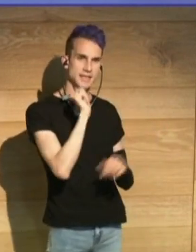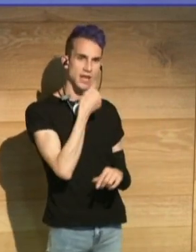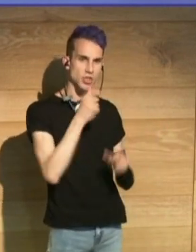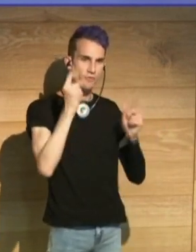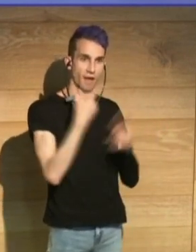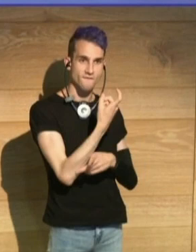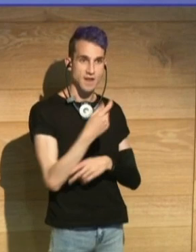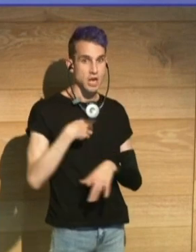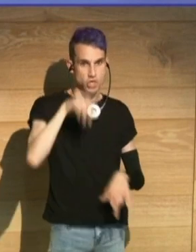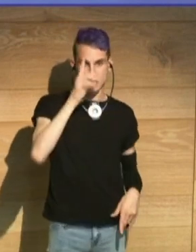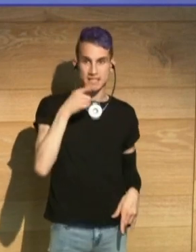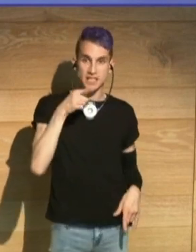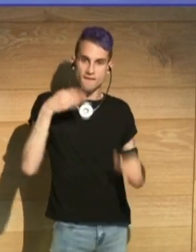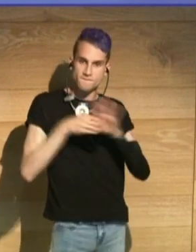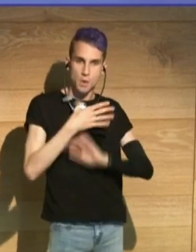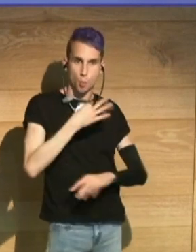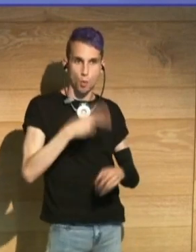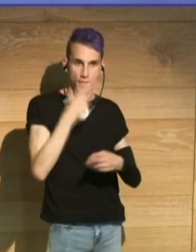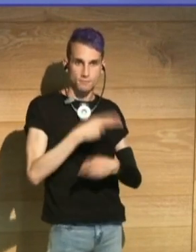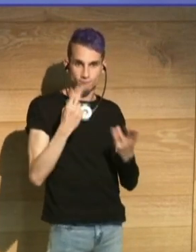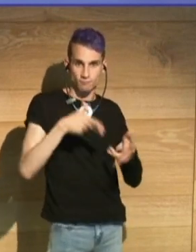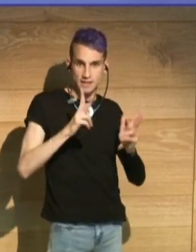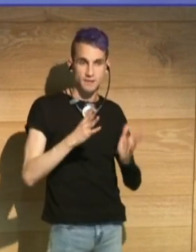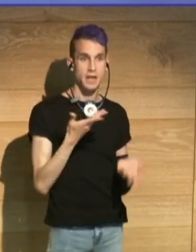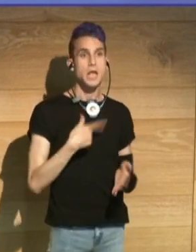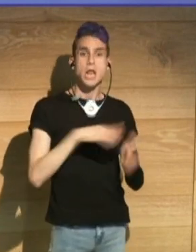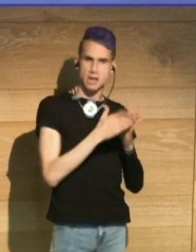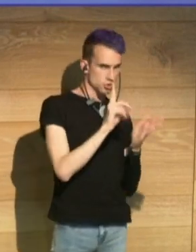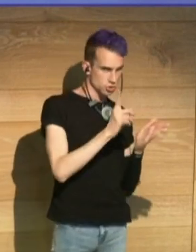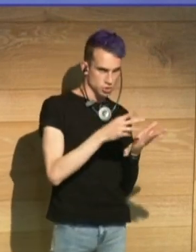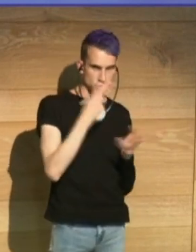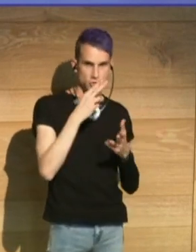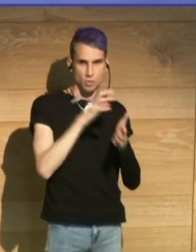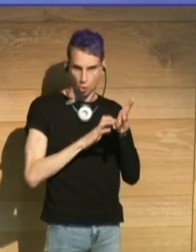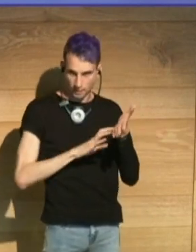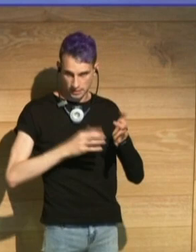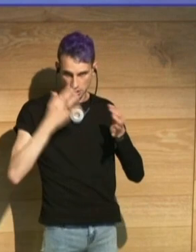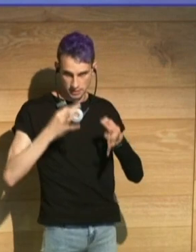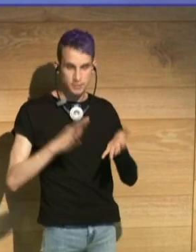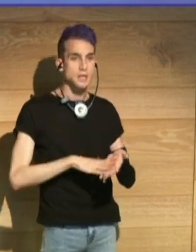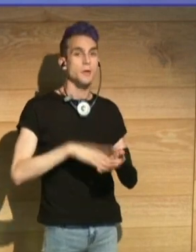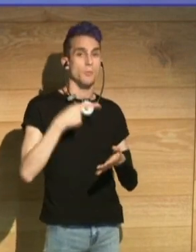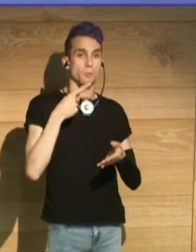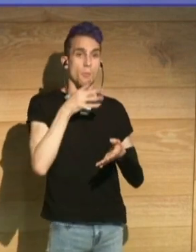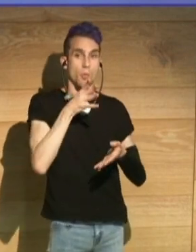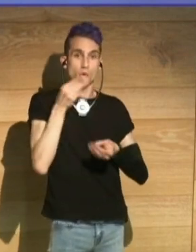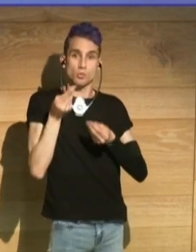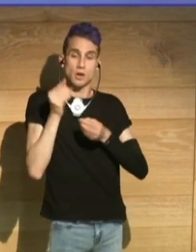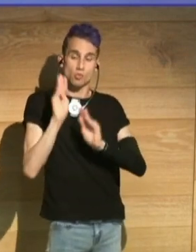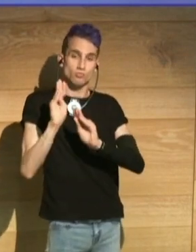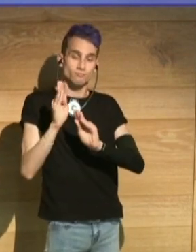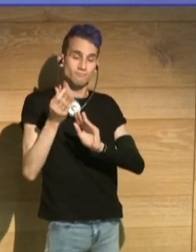libertad a aquella documentación que quería, más allá de los libros, se habla de los documentos, porque usted lo que hace es hacer hablar esos documentos. Es decir, es fácil,